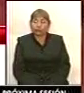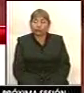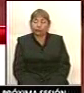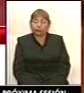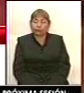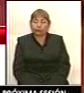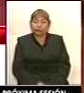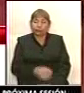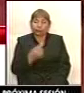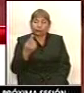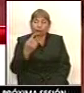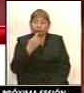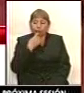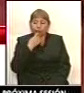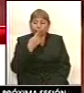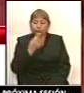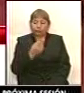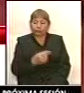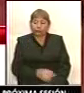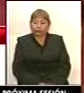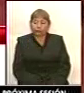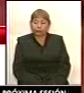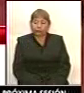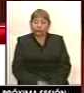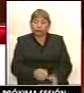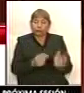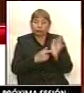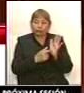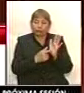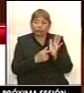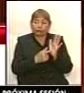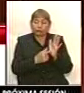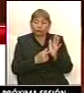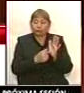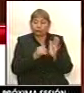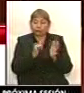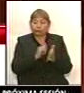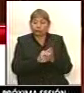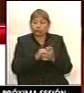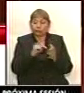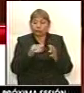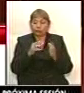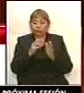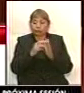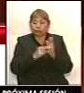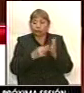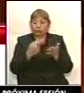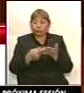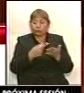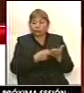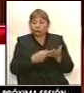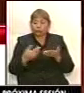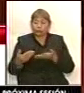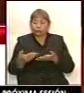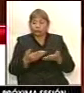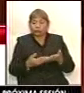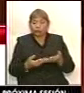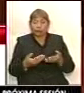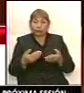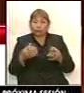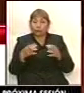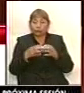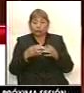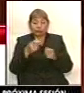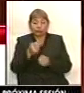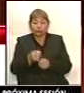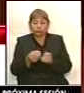Solamente, presidenta, para señalar que en este proceso de debate que se dio al inicio en la Comisión